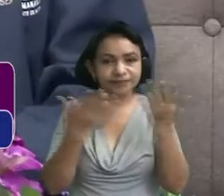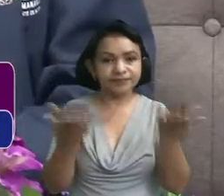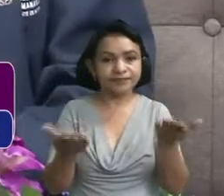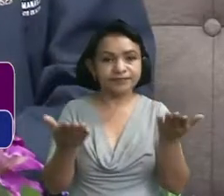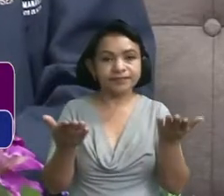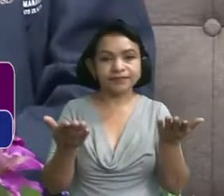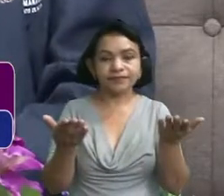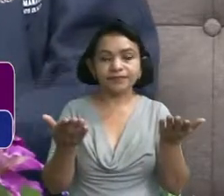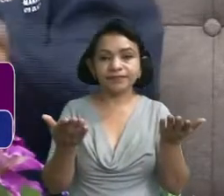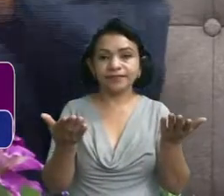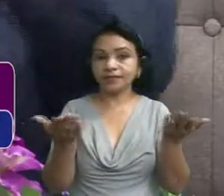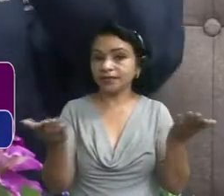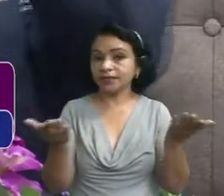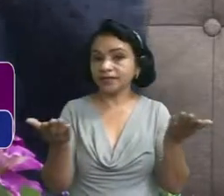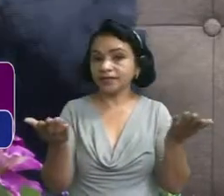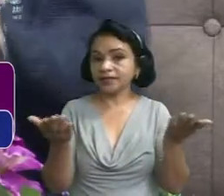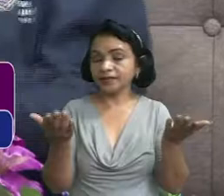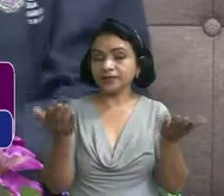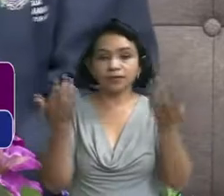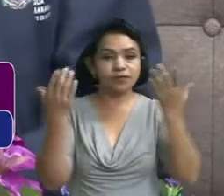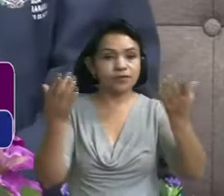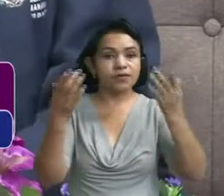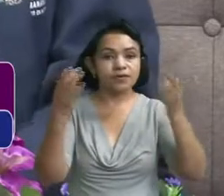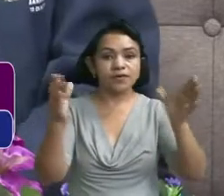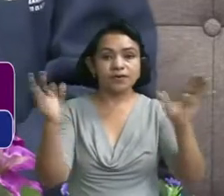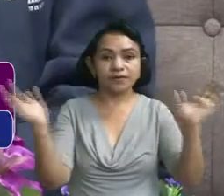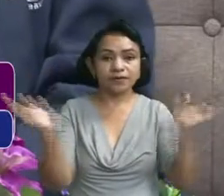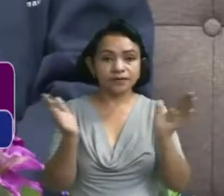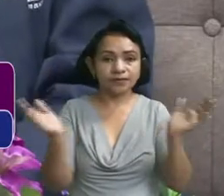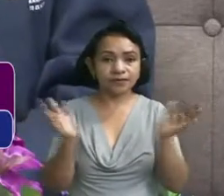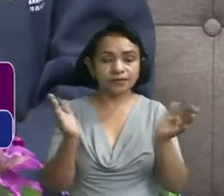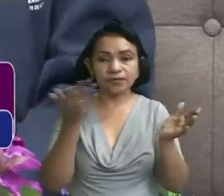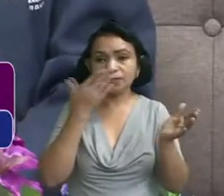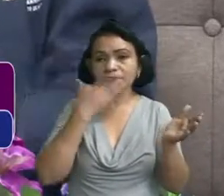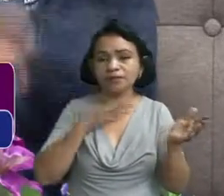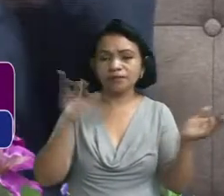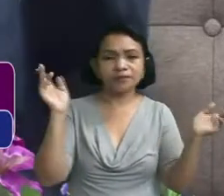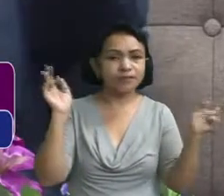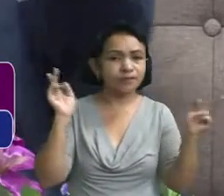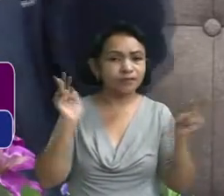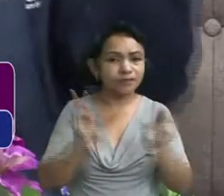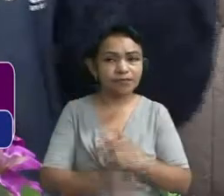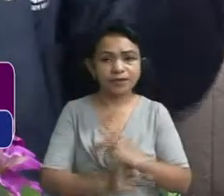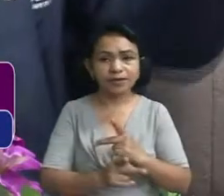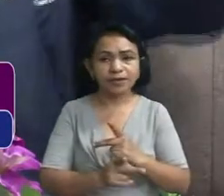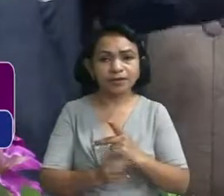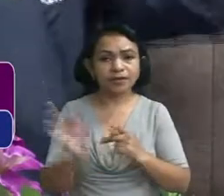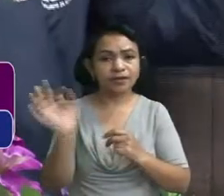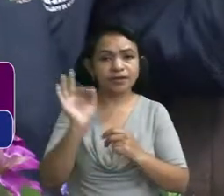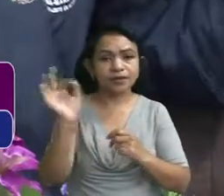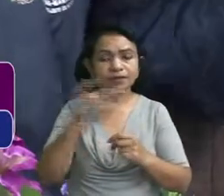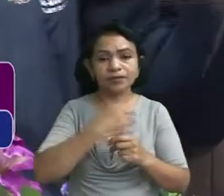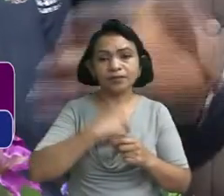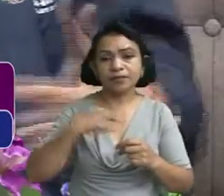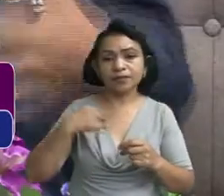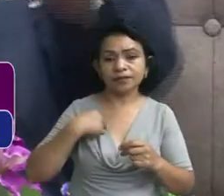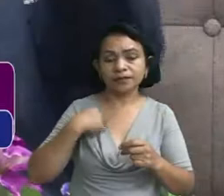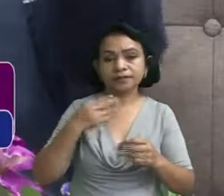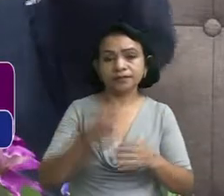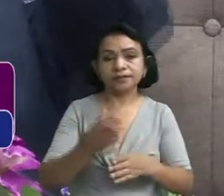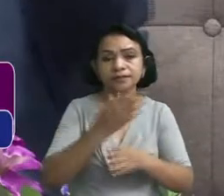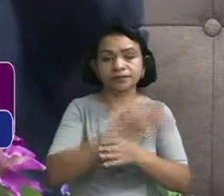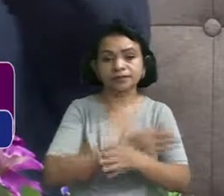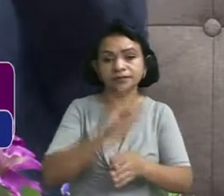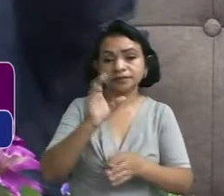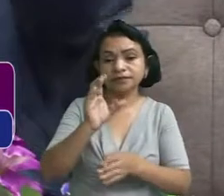¿verdad? Total, con métodos, digamos, crueles, que son los métodos que han venido usando, por ejemplo, antes